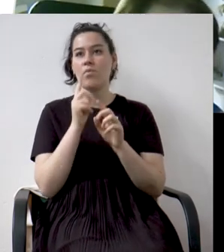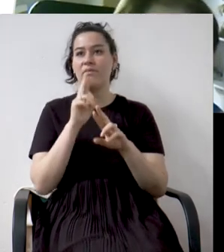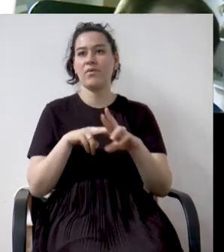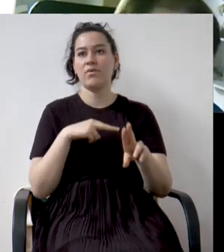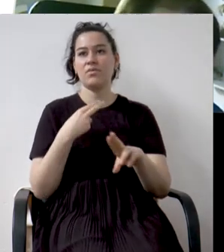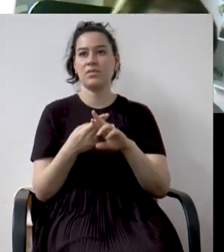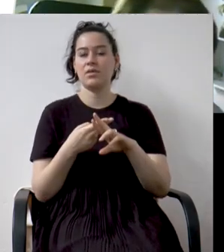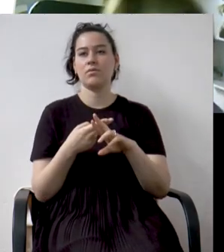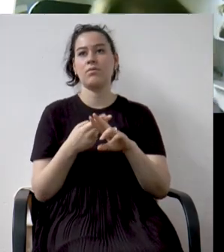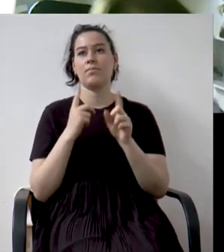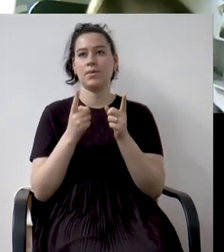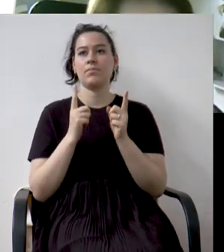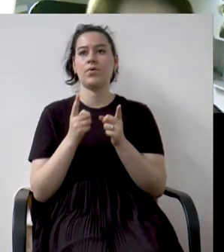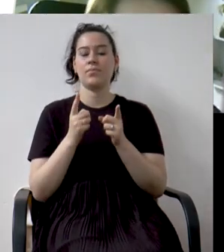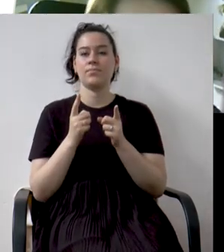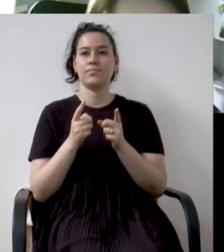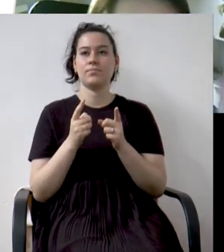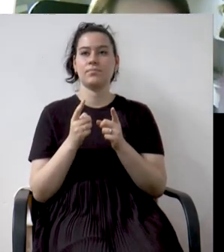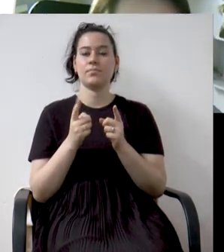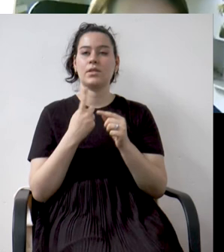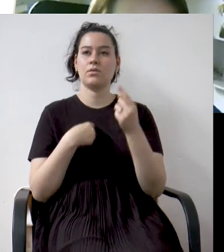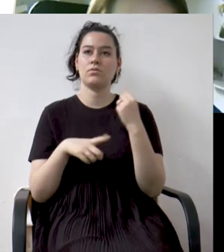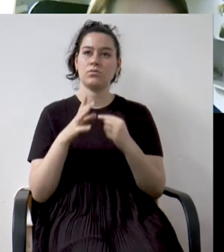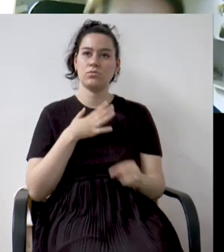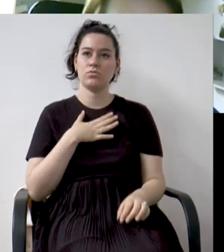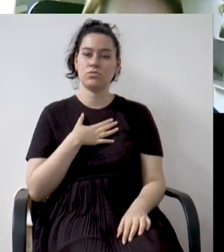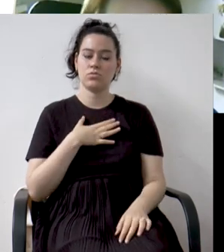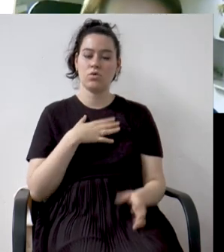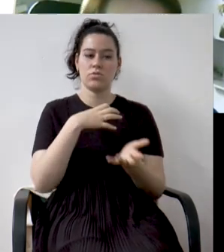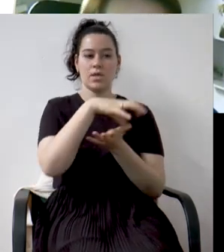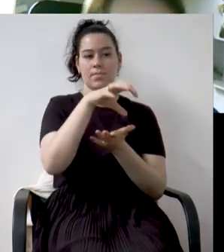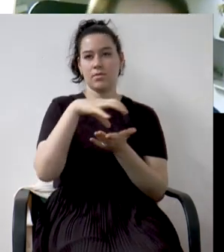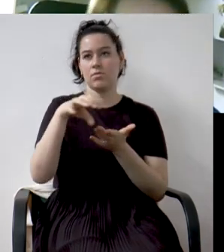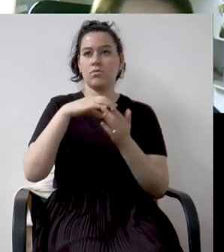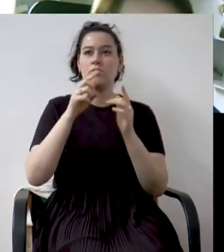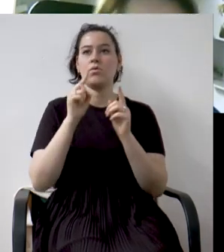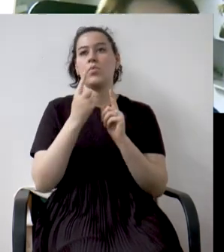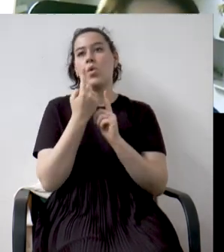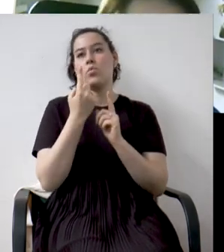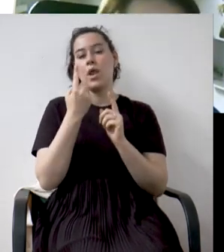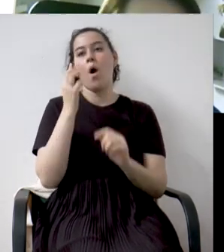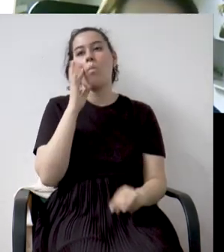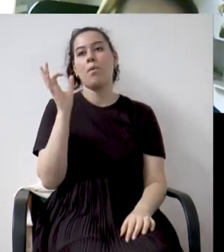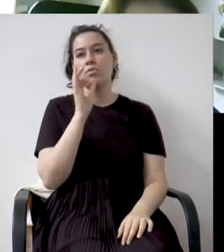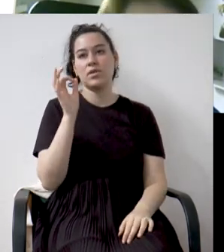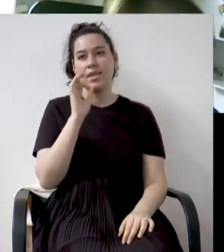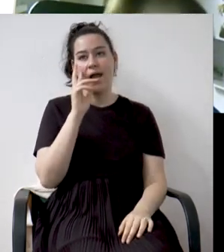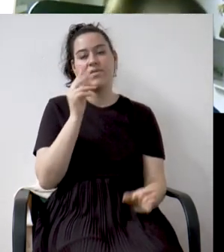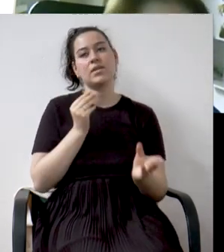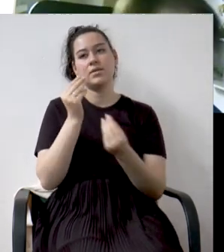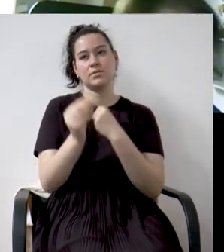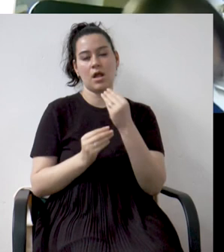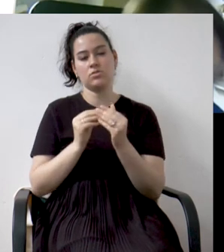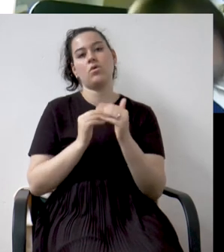de atrevida porque esto no lo pasé por el Consejo. Pero entonces yo vería la departamentalización como una oportunidad de ver de inserción y